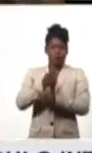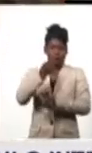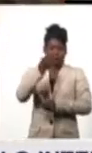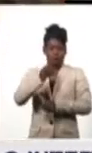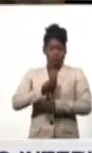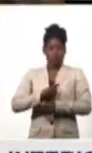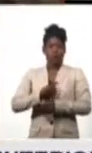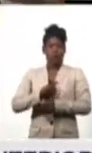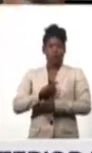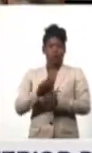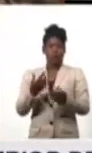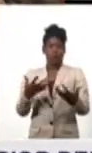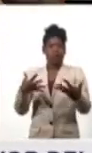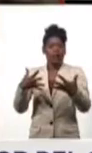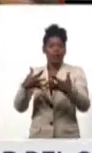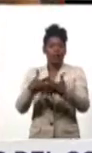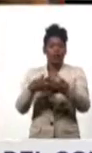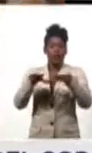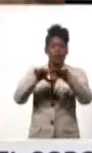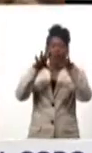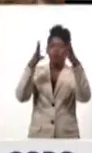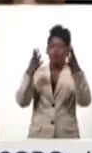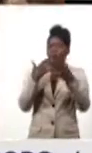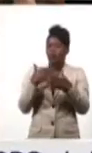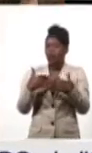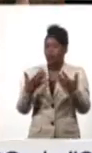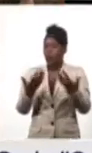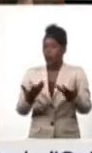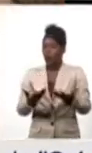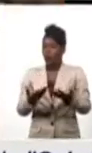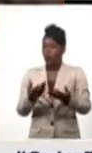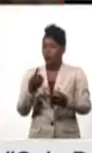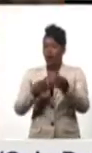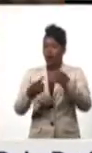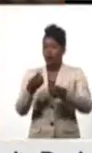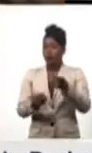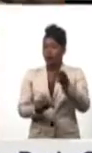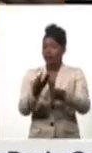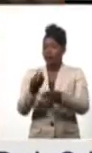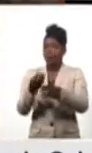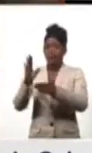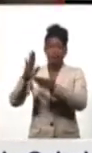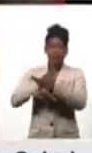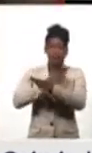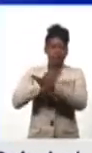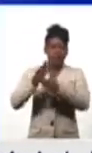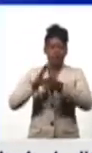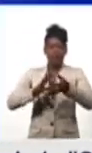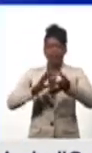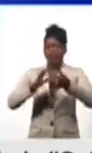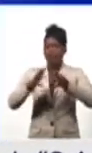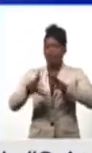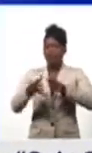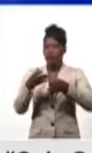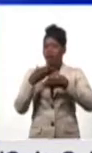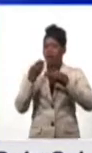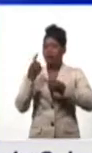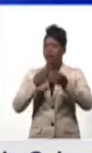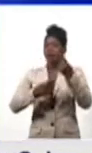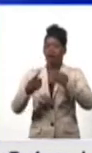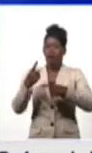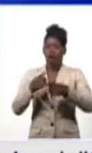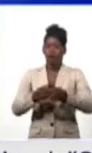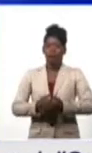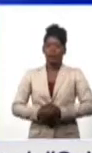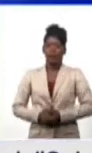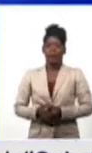esa biodiversidad. Te decía que, bueno, existen muchas otras causas de pérdida de biodiversidad. Ajá. Pero vamos a estar hablando en unos